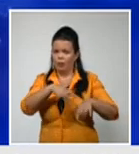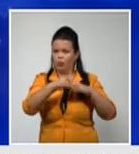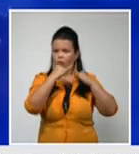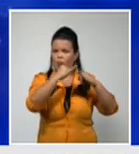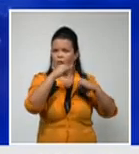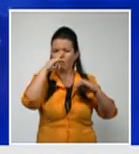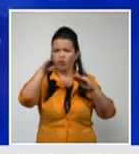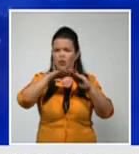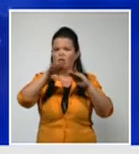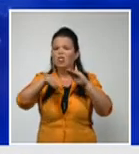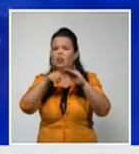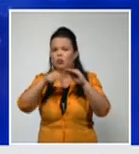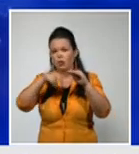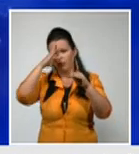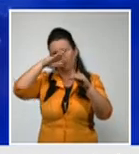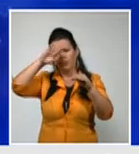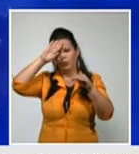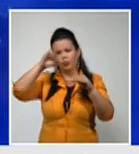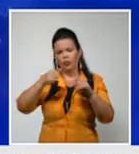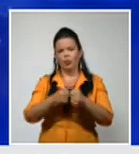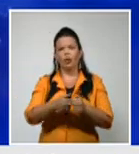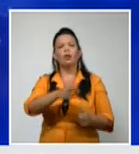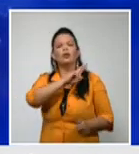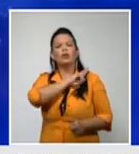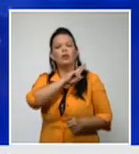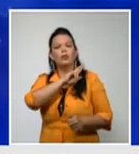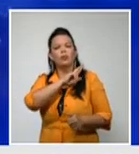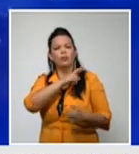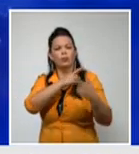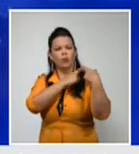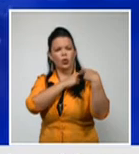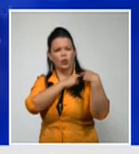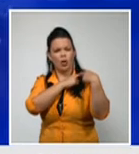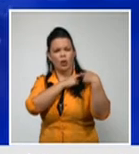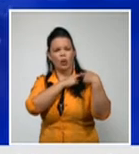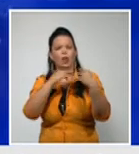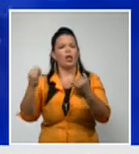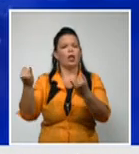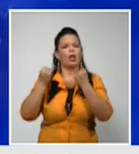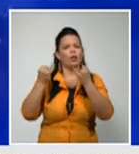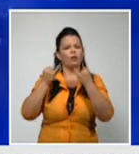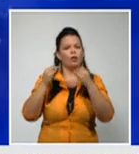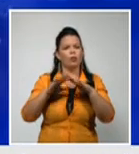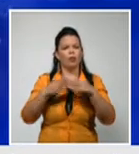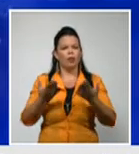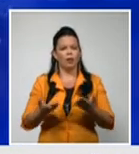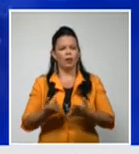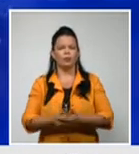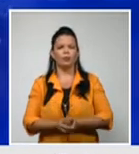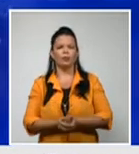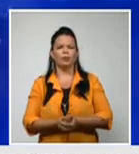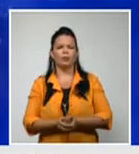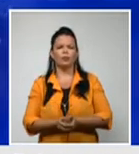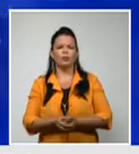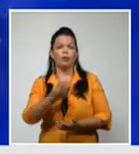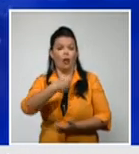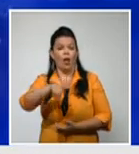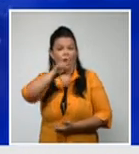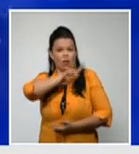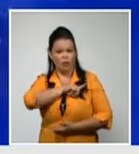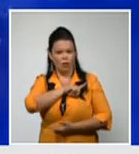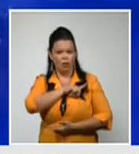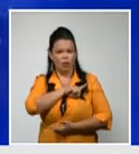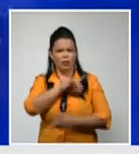en el ministerio, pues nos rectificaba, ¿no?, que realmente ayer en edades pediátricas